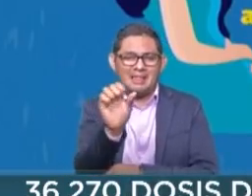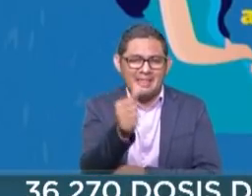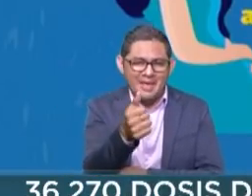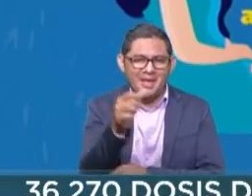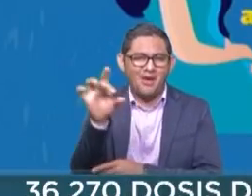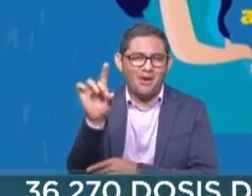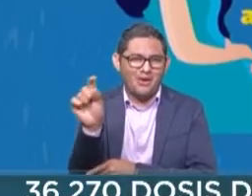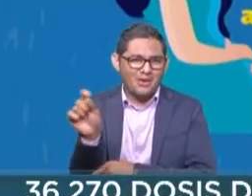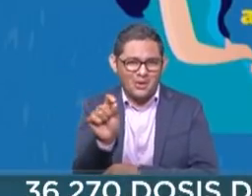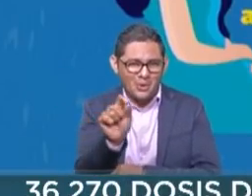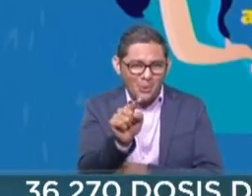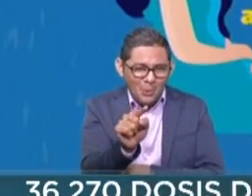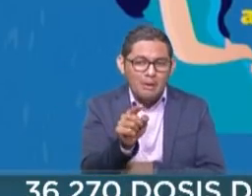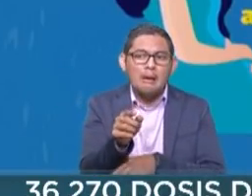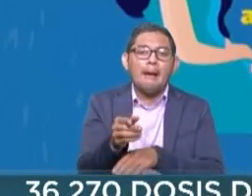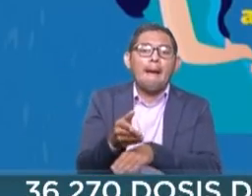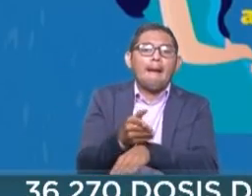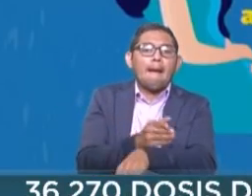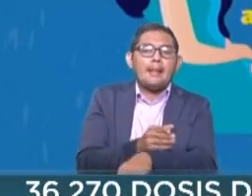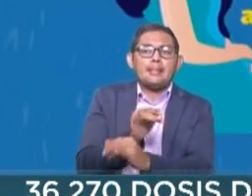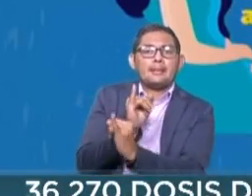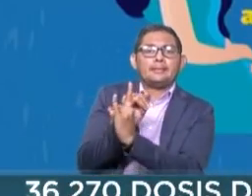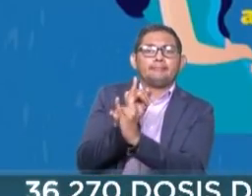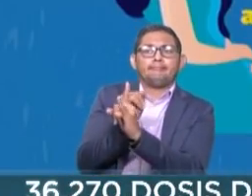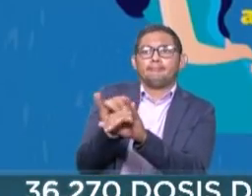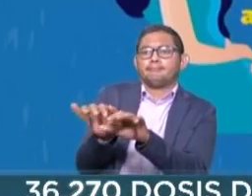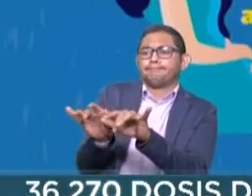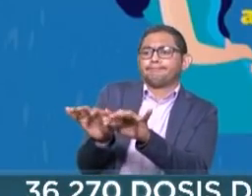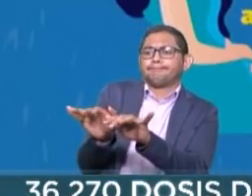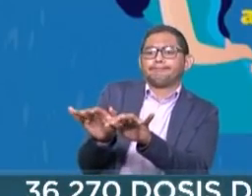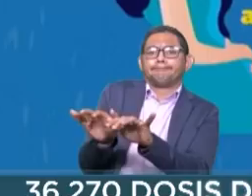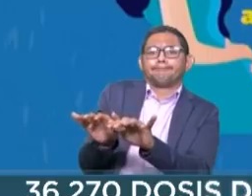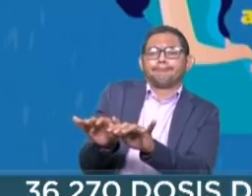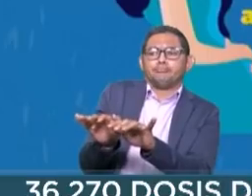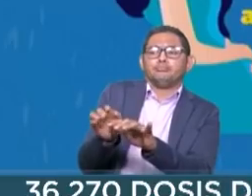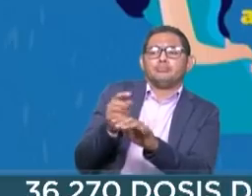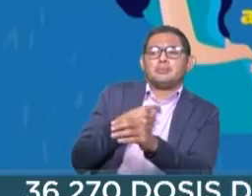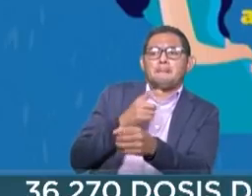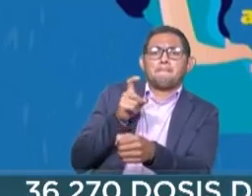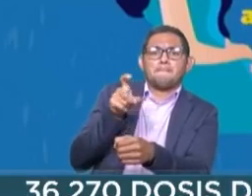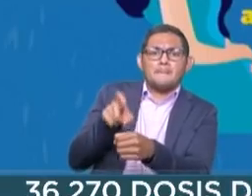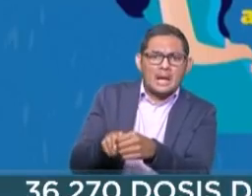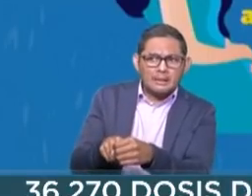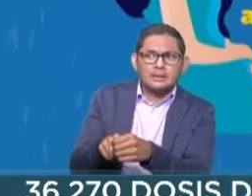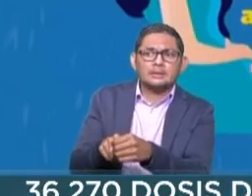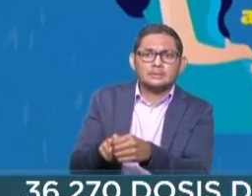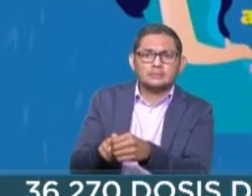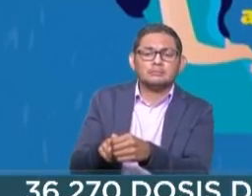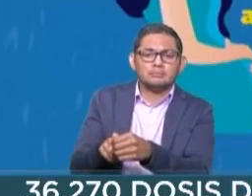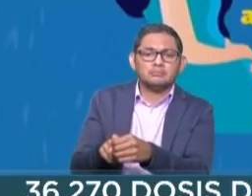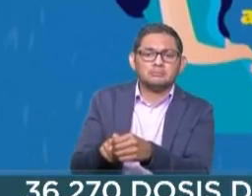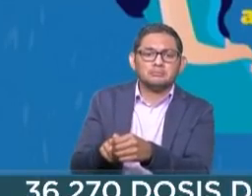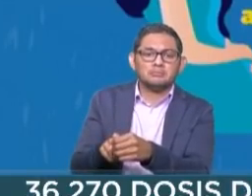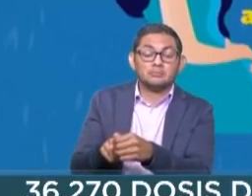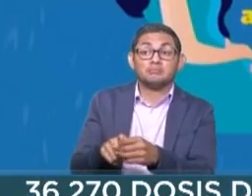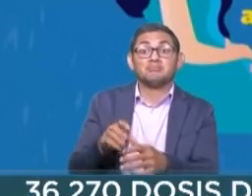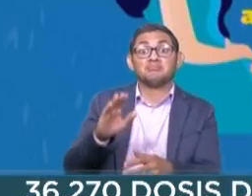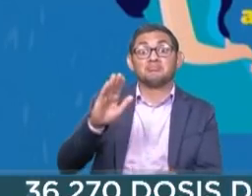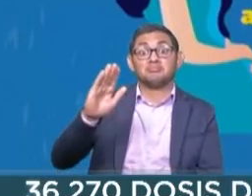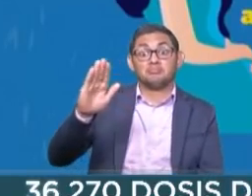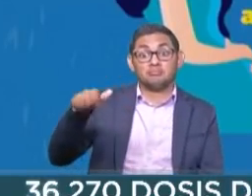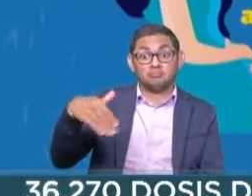panamasolidario.gob.pa y verificarse posteriormente. al llegar al centro de